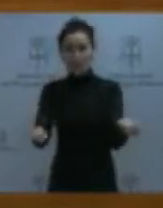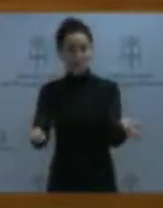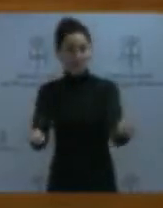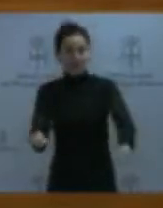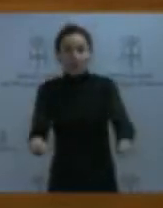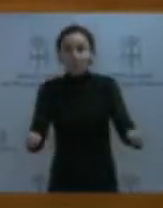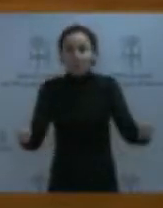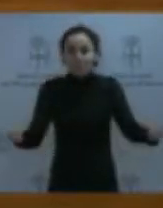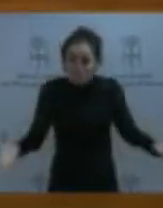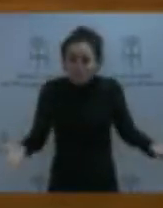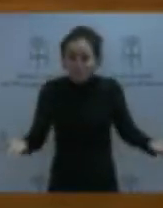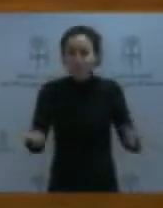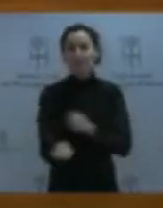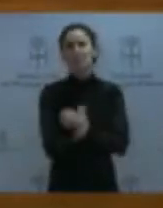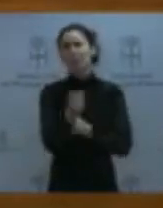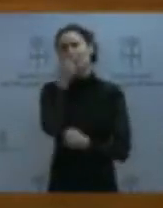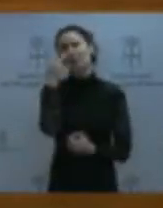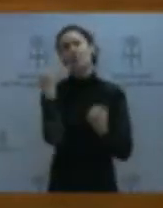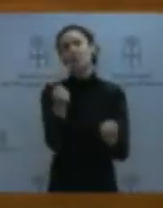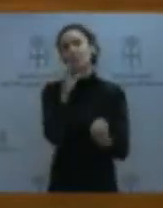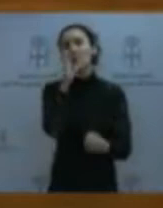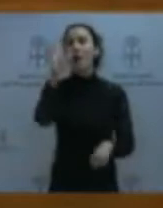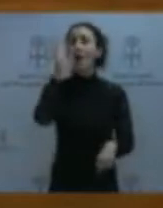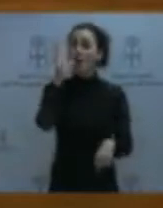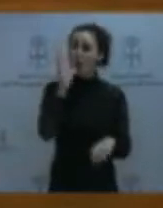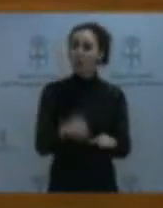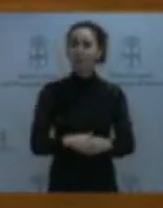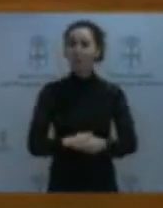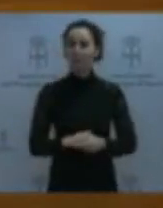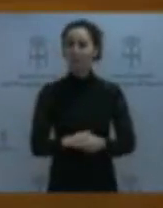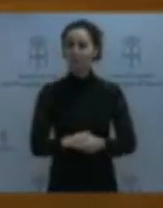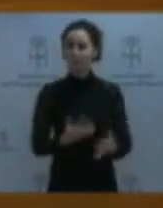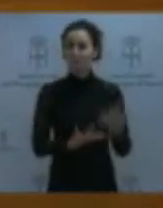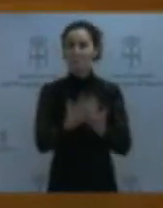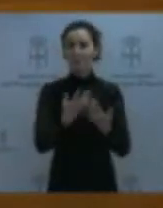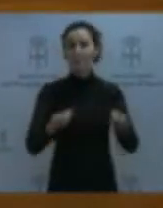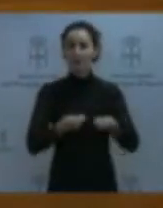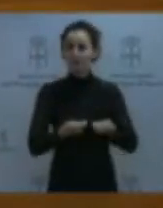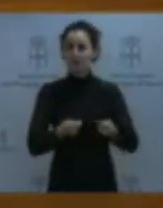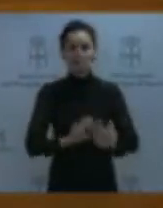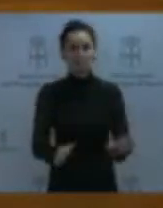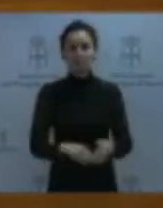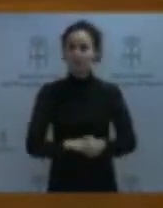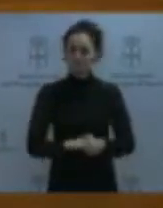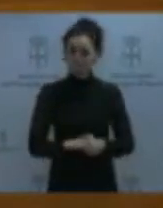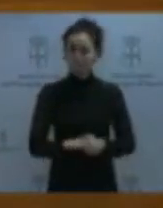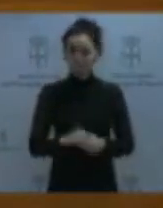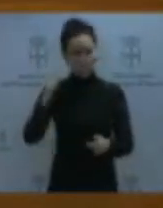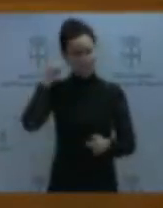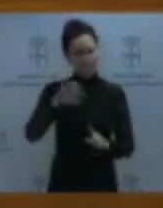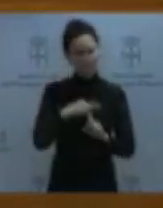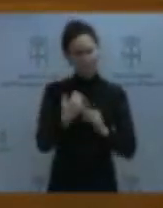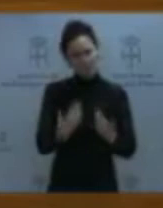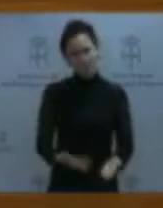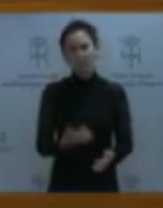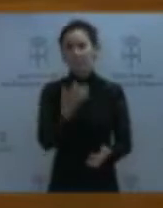interesa, sí, le interesa, porque se quedaría con agua y con ciclos combinados de gas. Oiga, ¿sabe usted lo que pasaría si